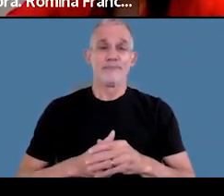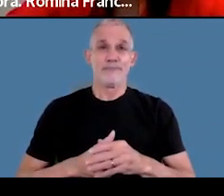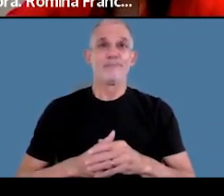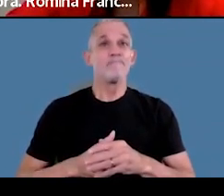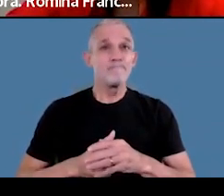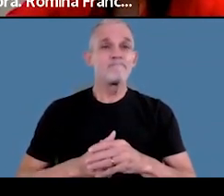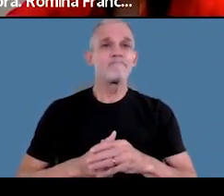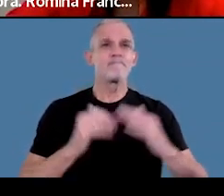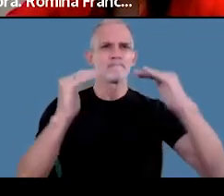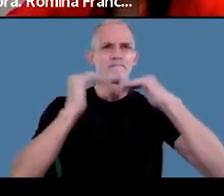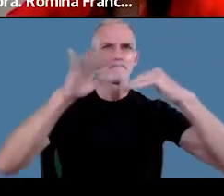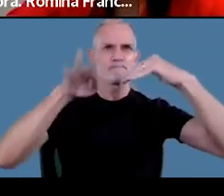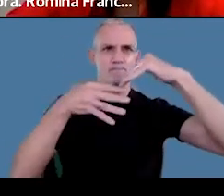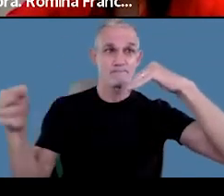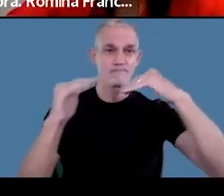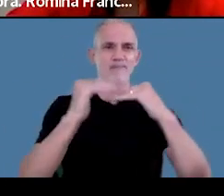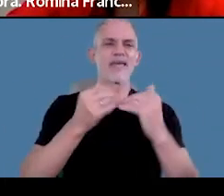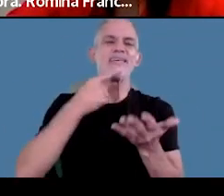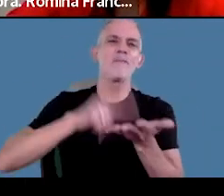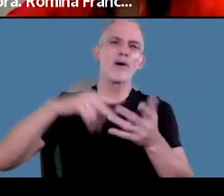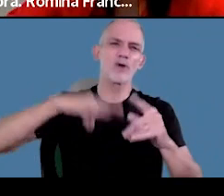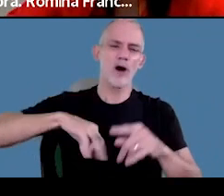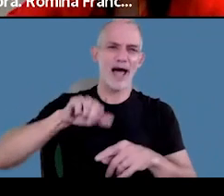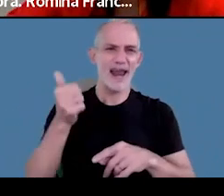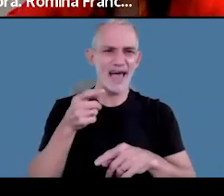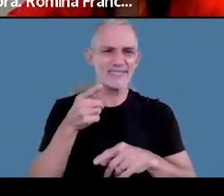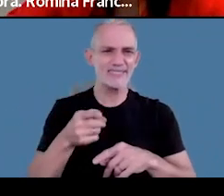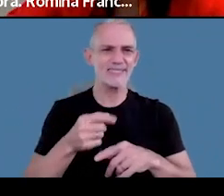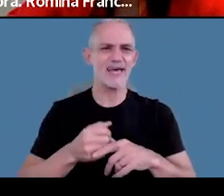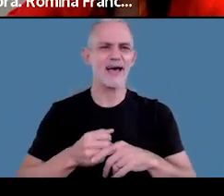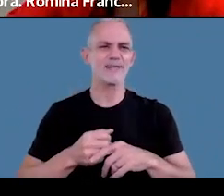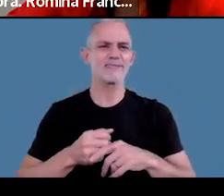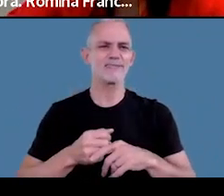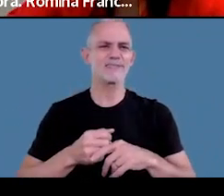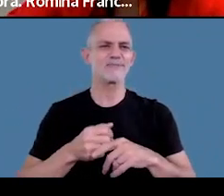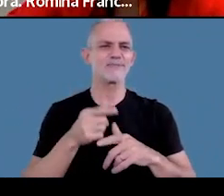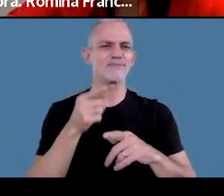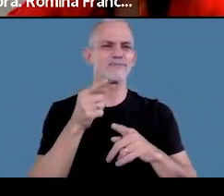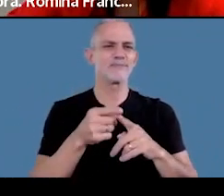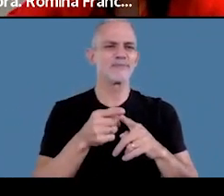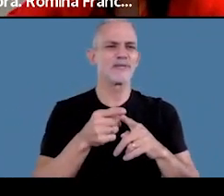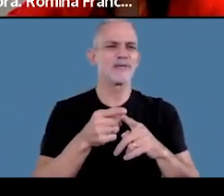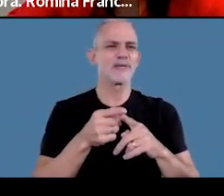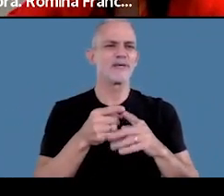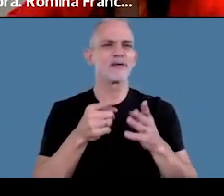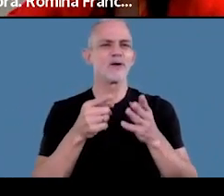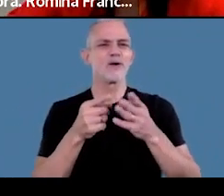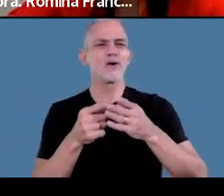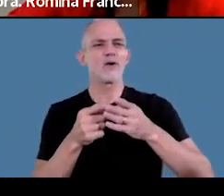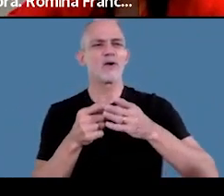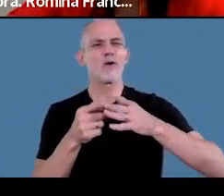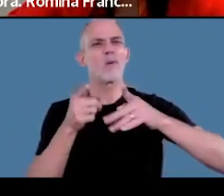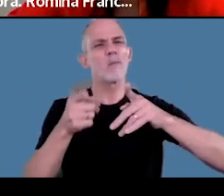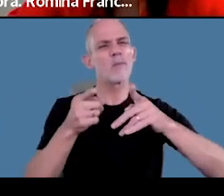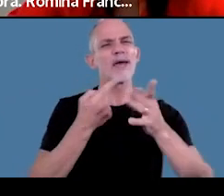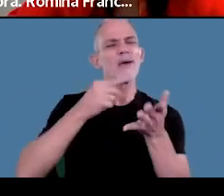Luego tenemos impuesto a las ganancias, anticipos de ganancias, retenciones de impuestos